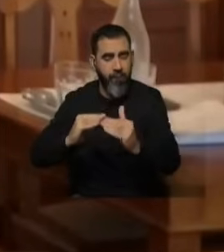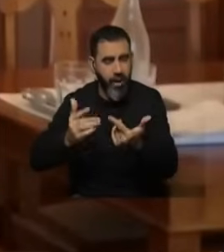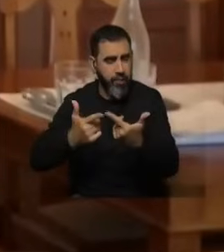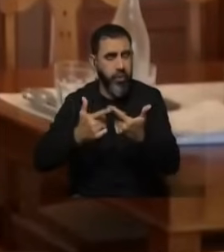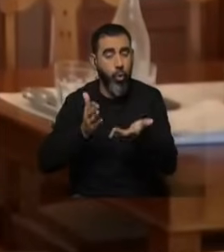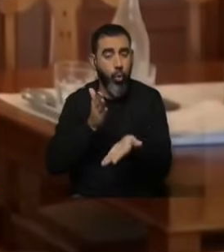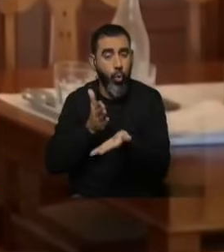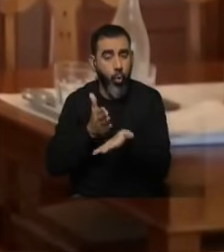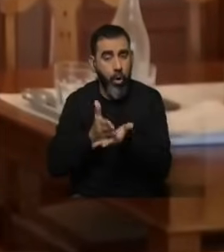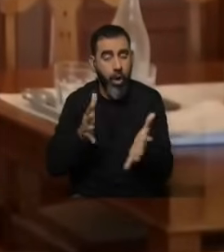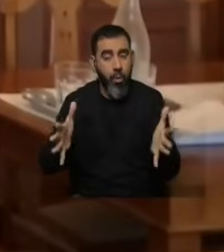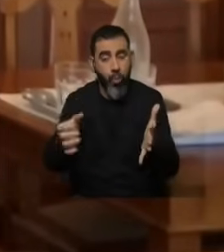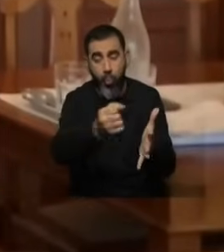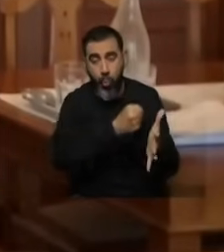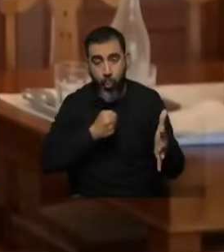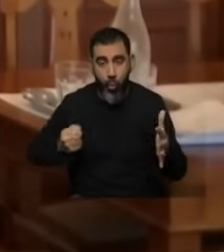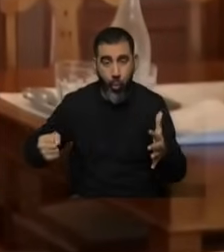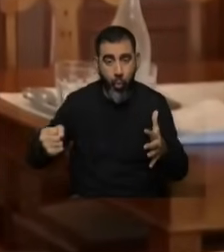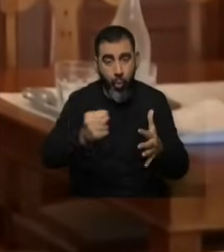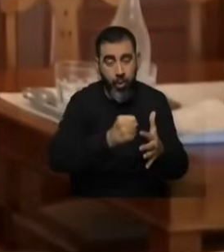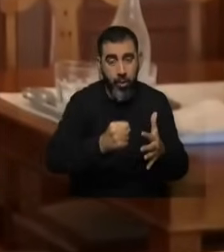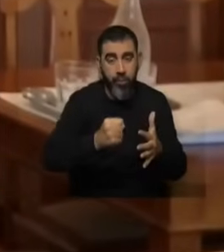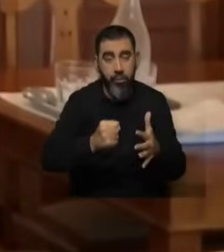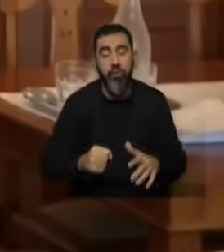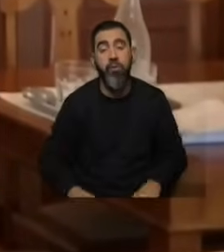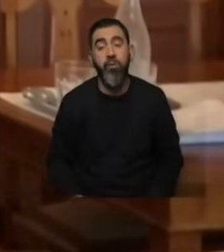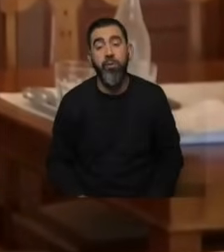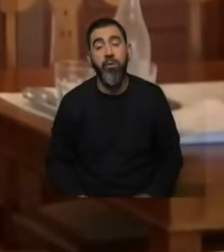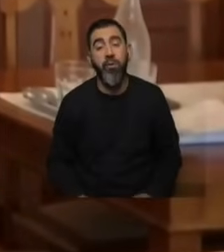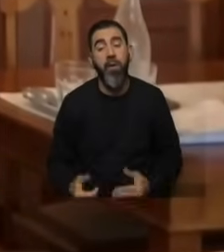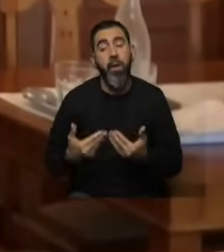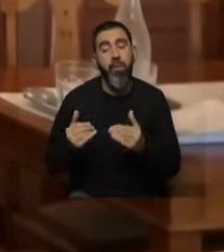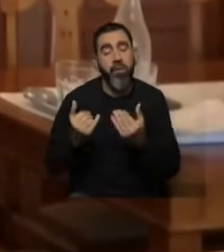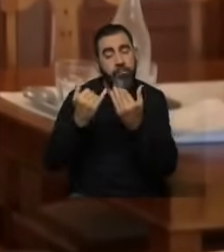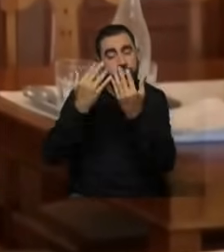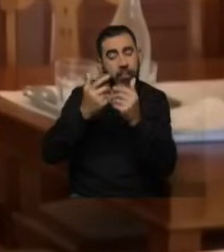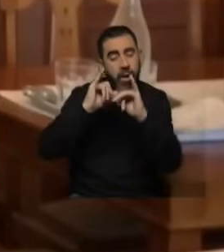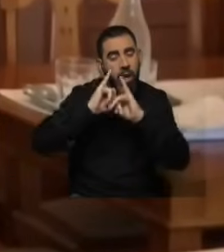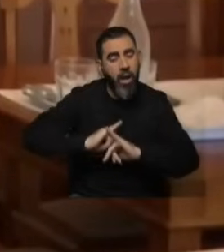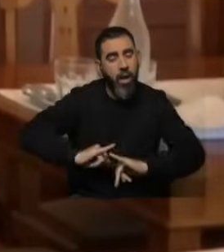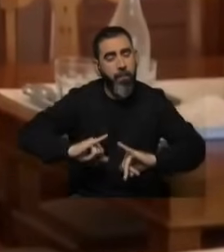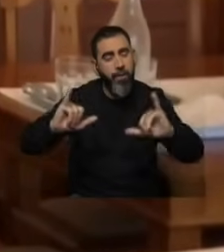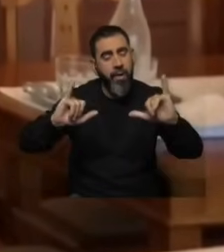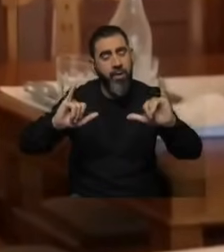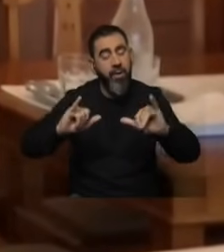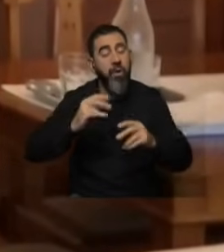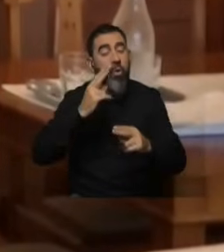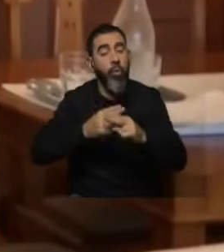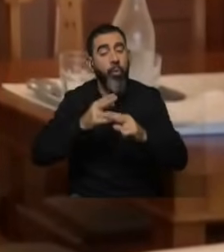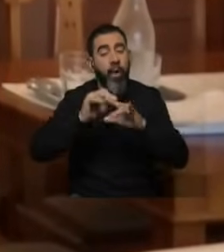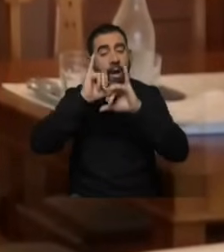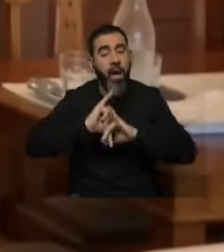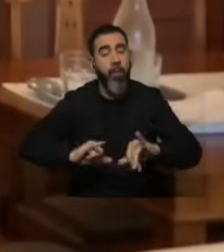colaboran en hoyas Y merenderos es que se empezó a pergeñar una campaña la campaña tiene por nombre